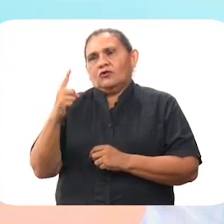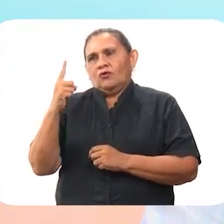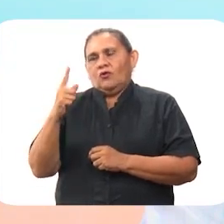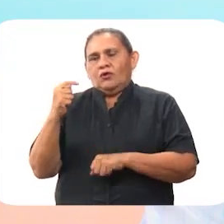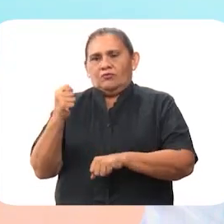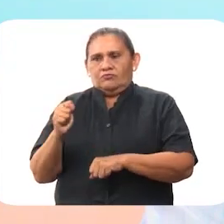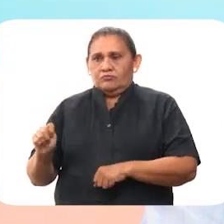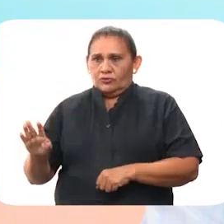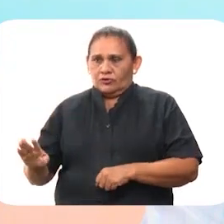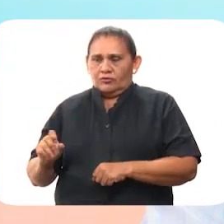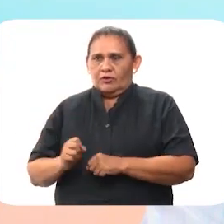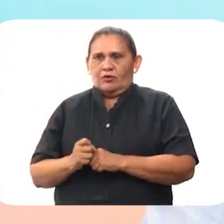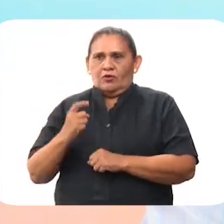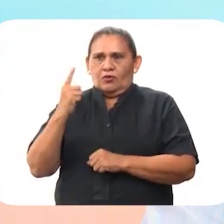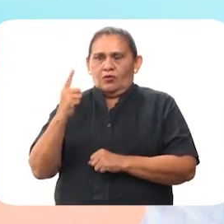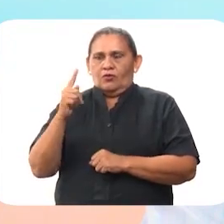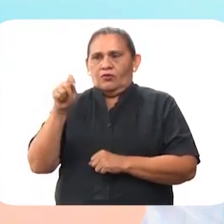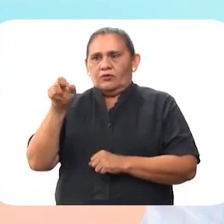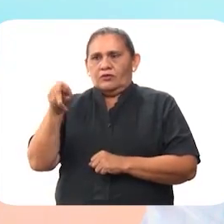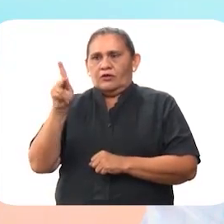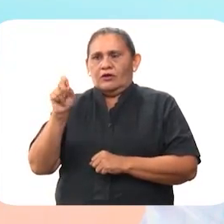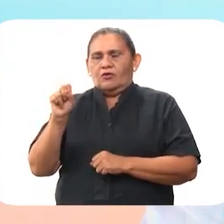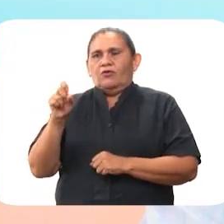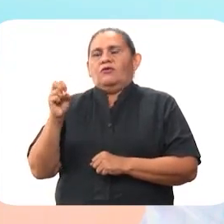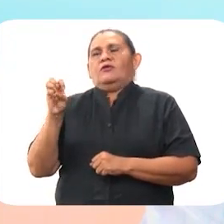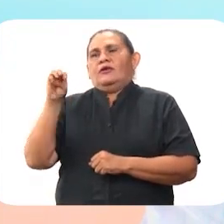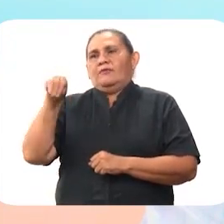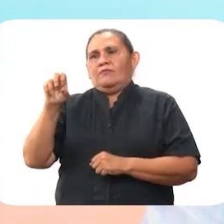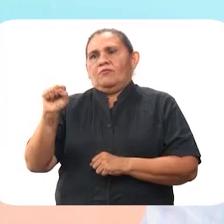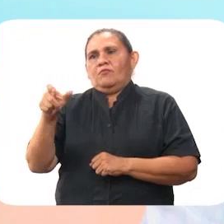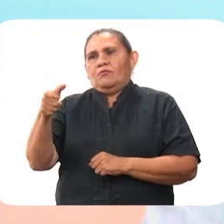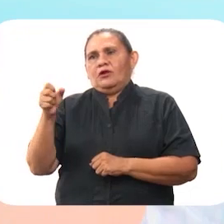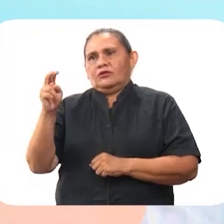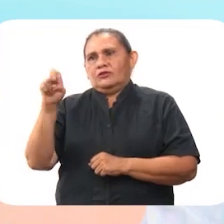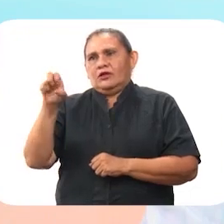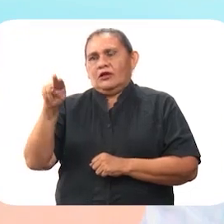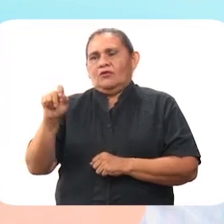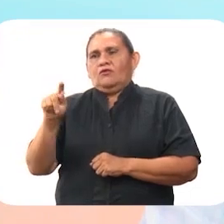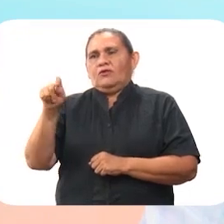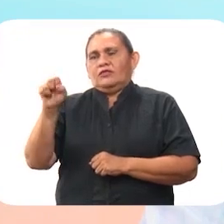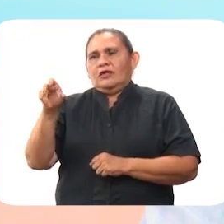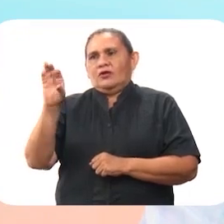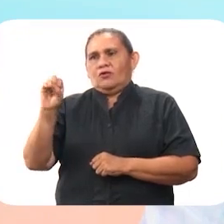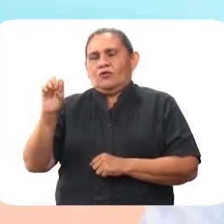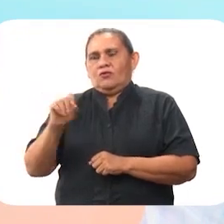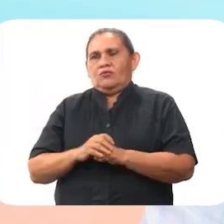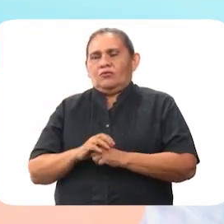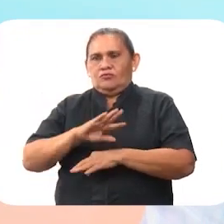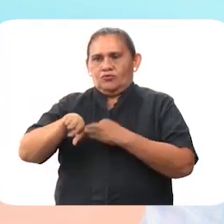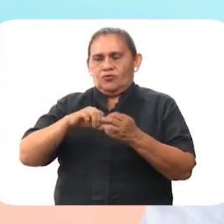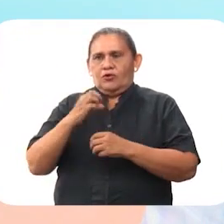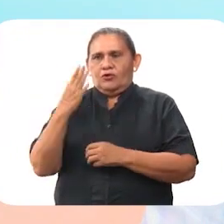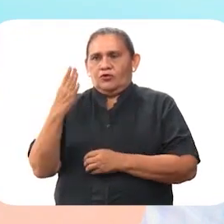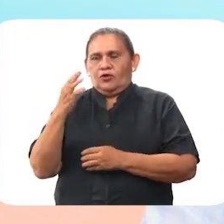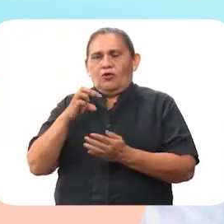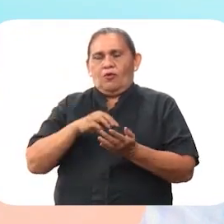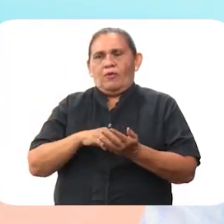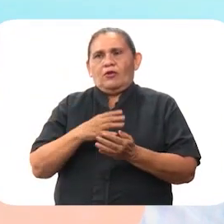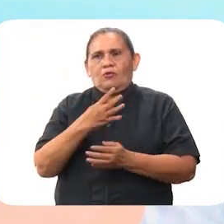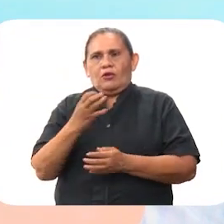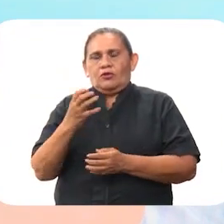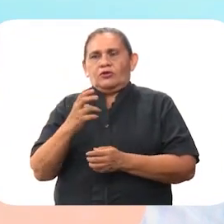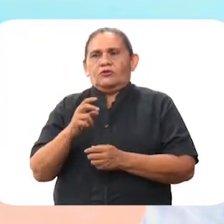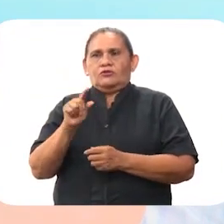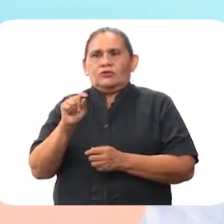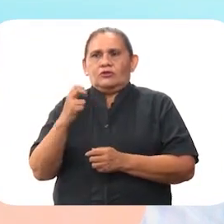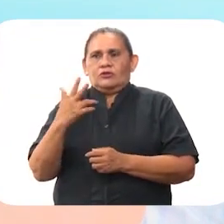Sok 5,425 mako kimik yolale coronavirus. Y chile buka kohano sokuyandalo, 2,141 juntulu